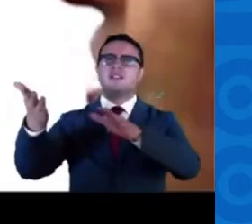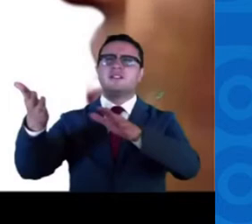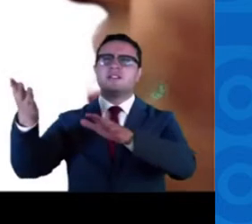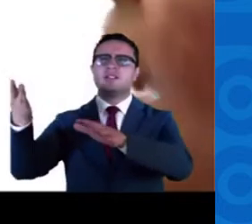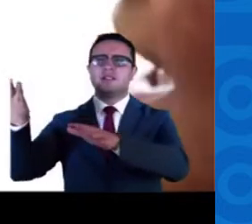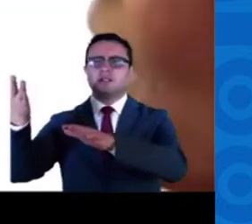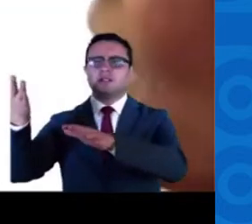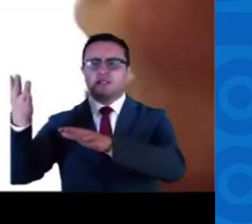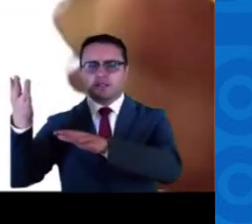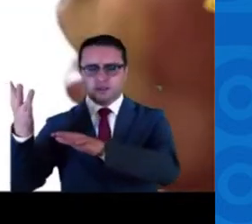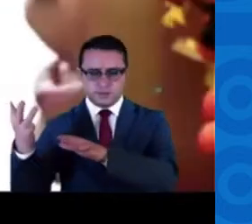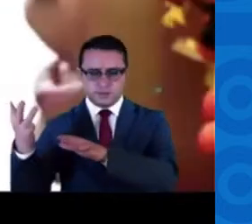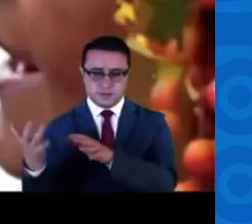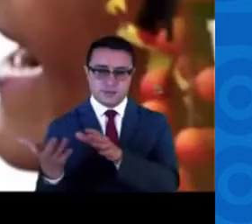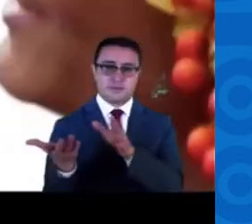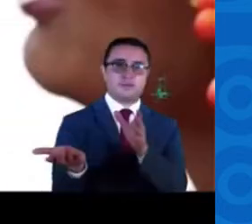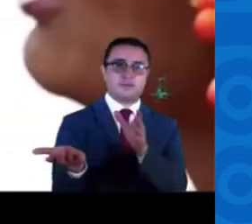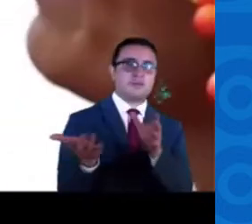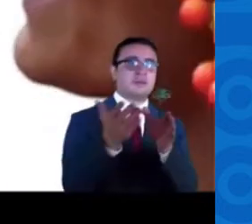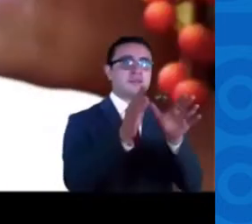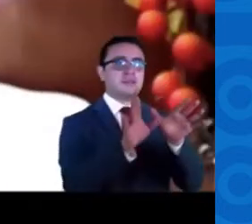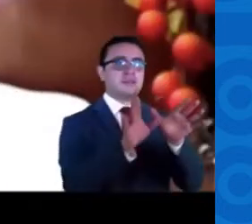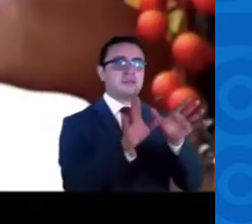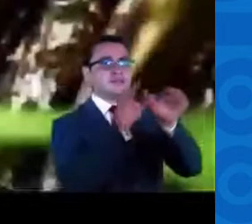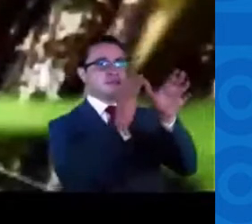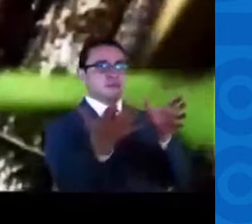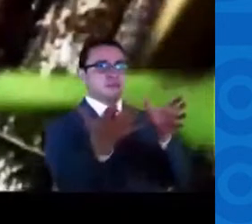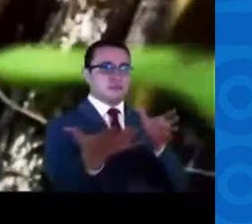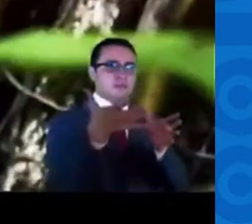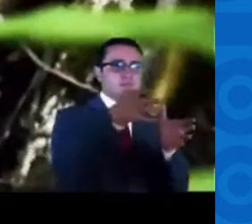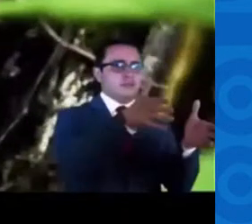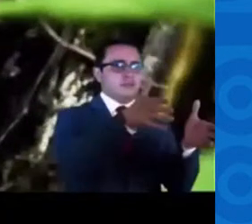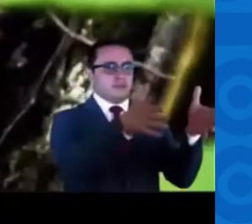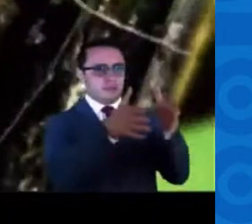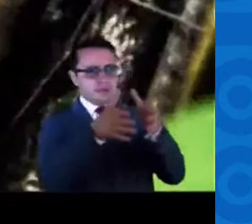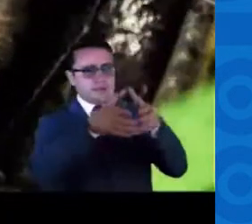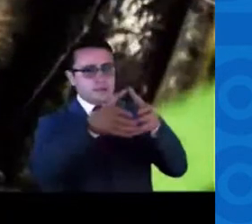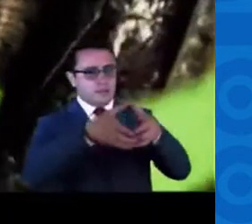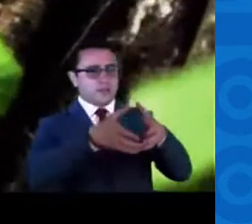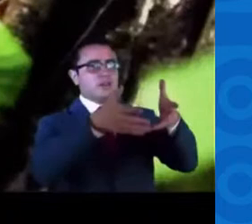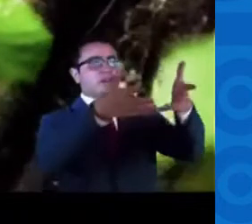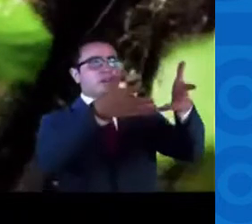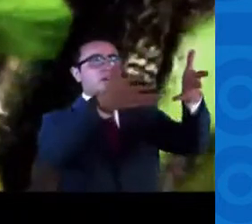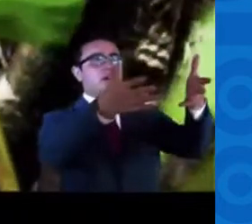Que si te tiro y te mato, para mí será el dolor.